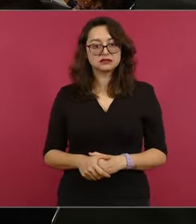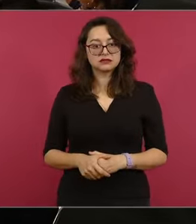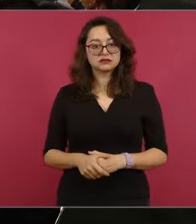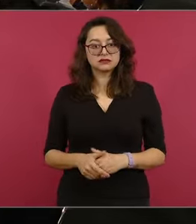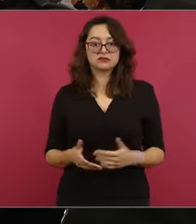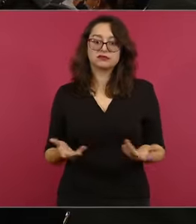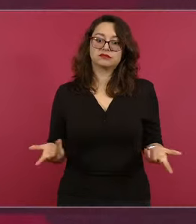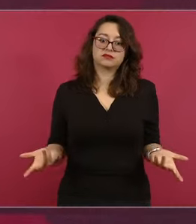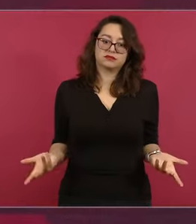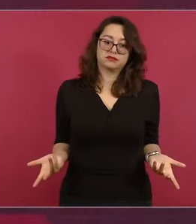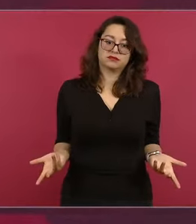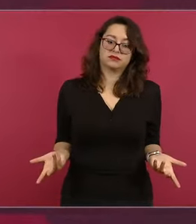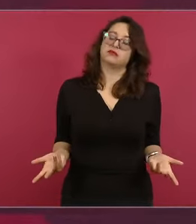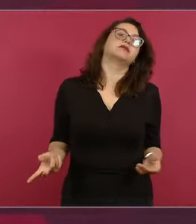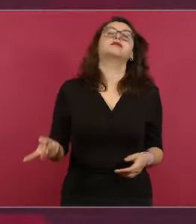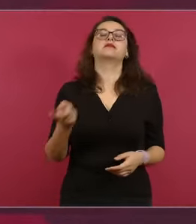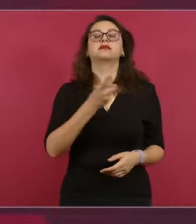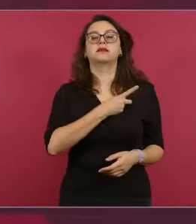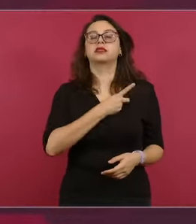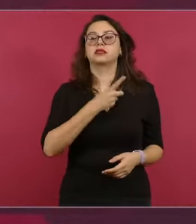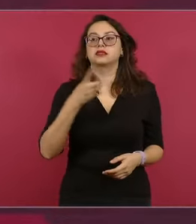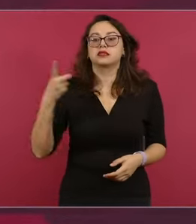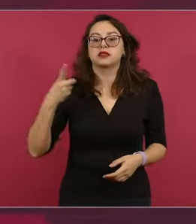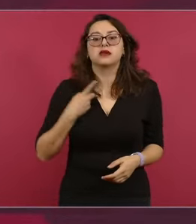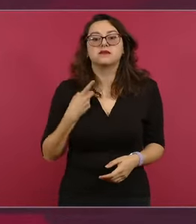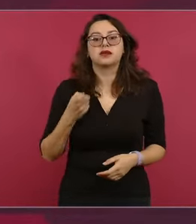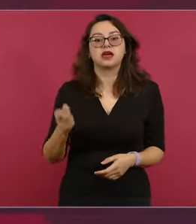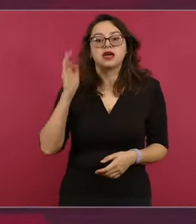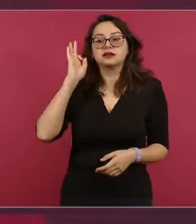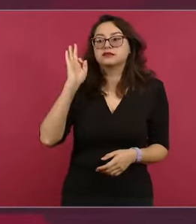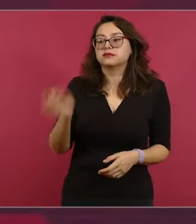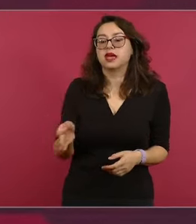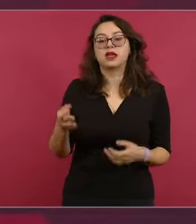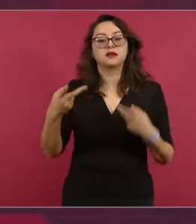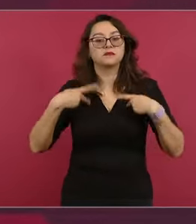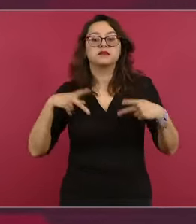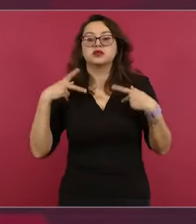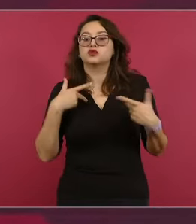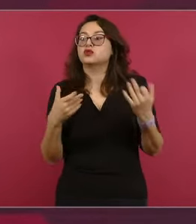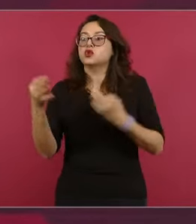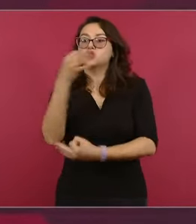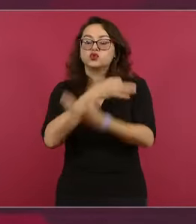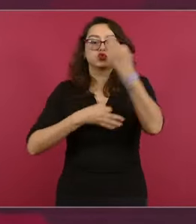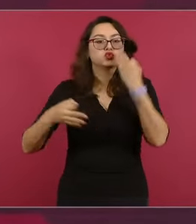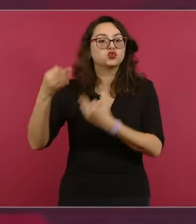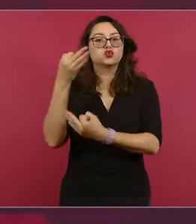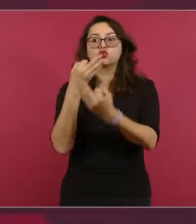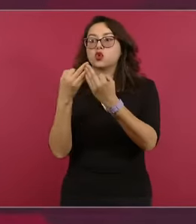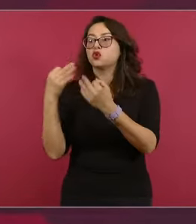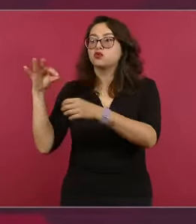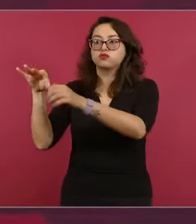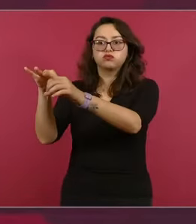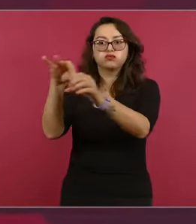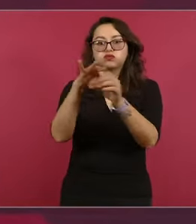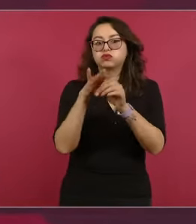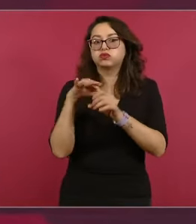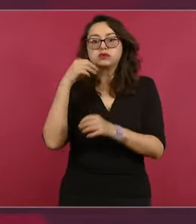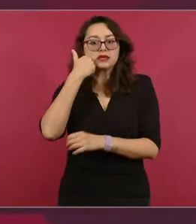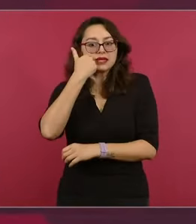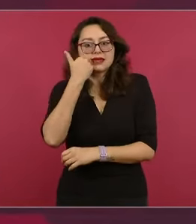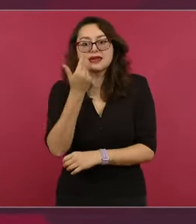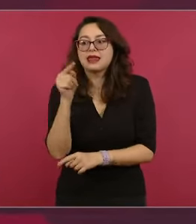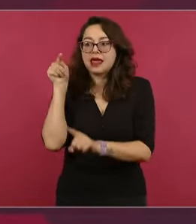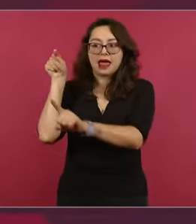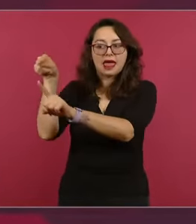es aceptado por todo el pueblo, por todos los sectores, por todas las clases